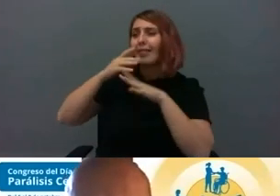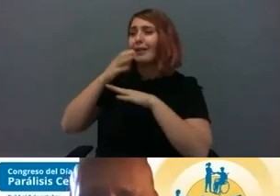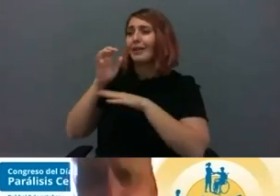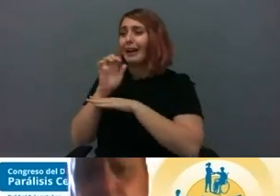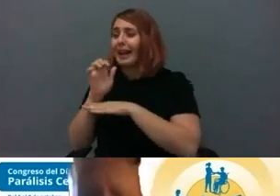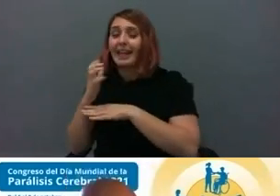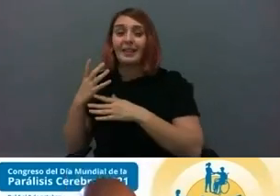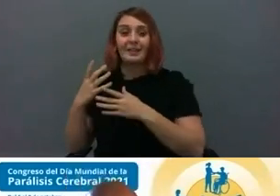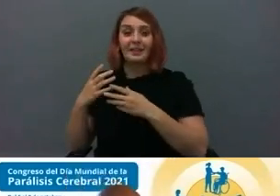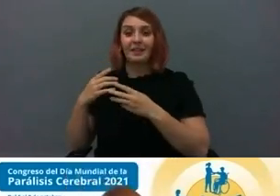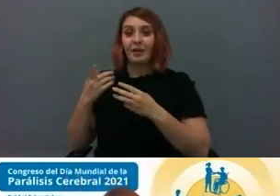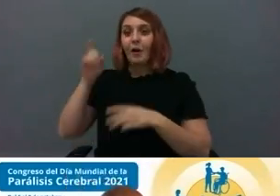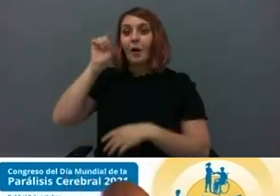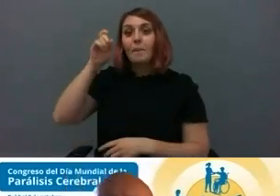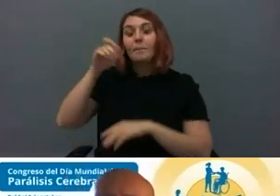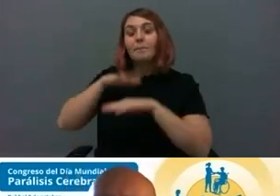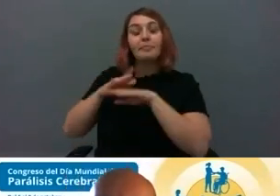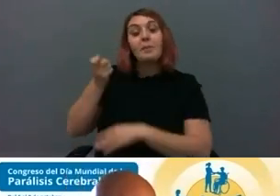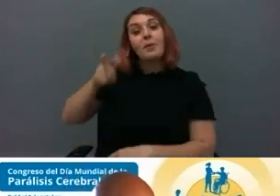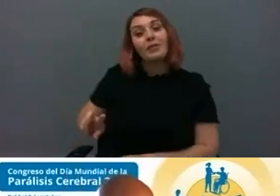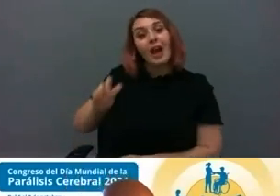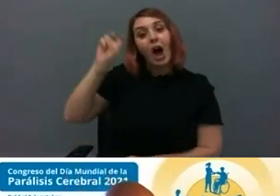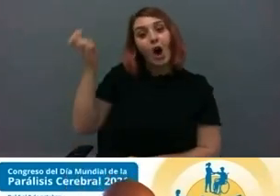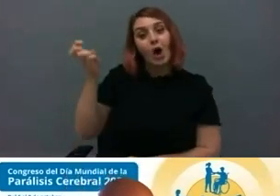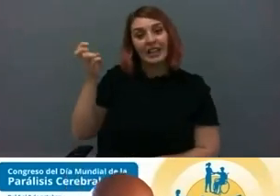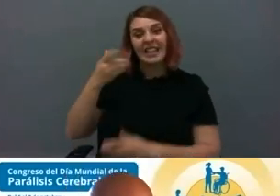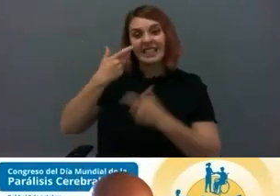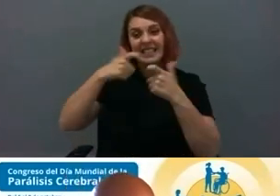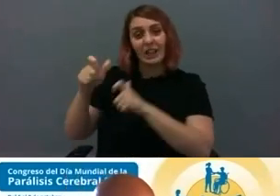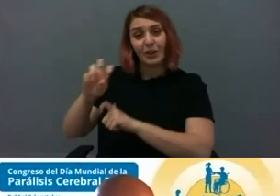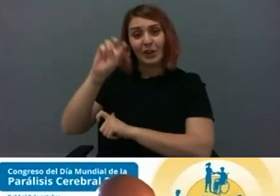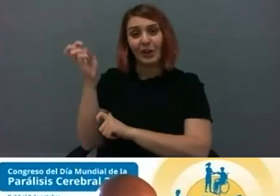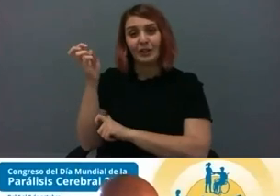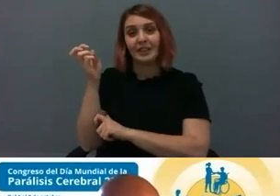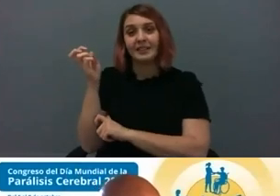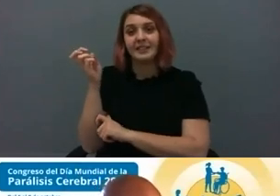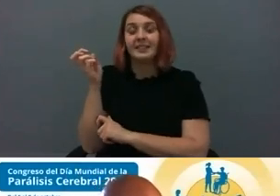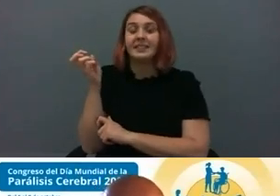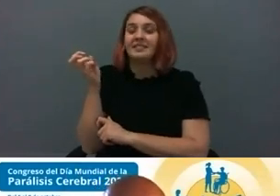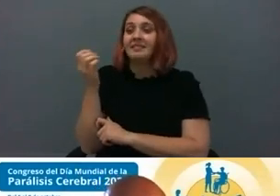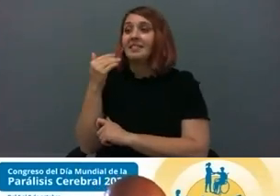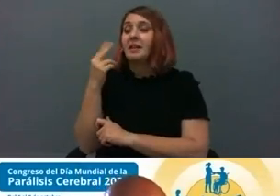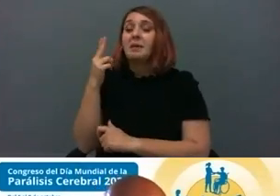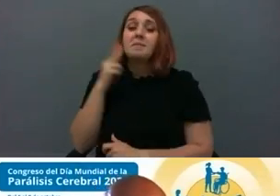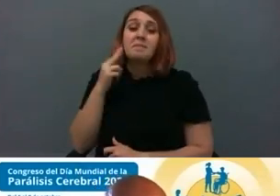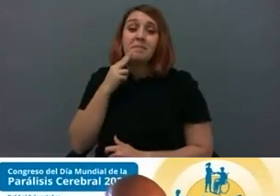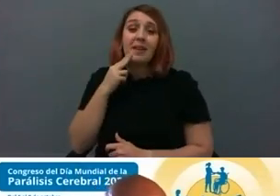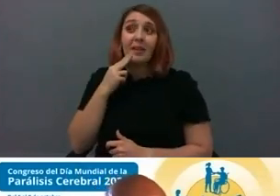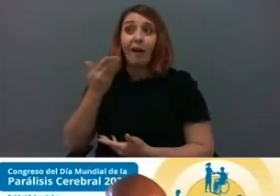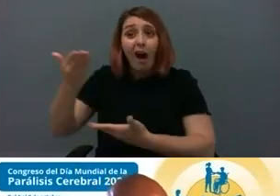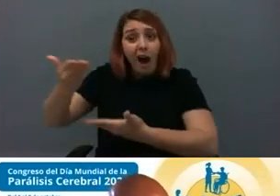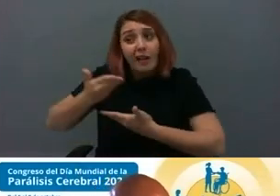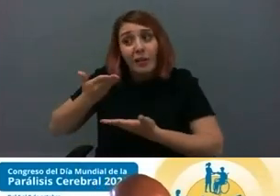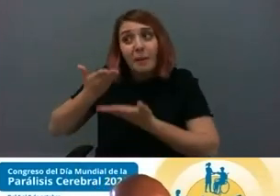y otros profesionales de otras ramas o de otros sectores. No hay que tener miedo a pedir